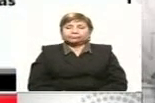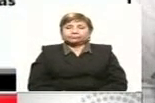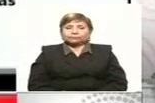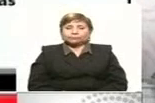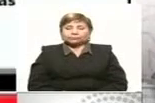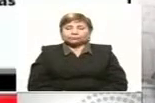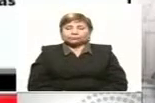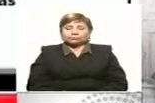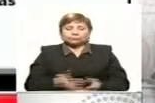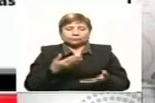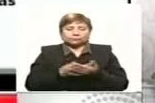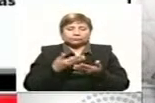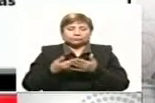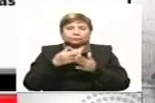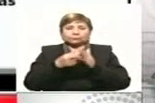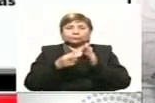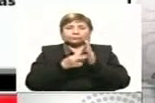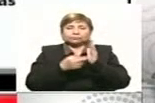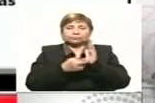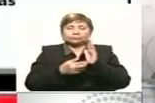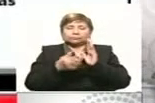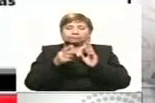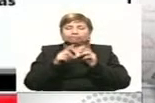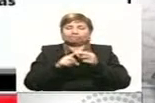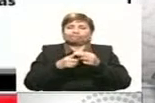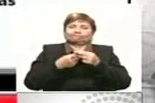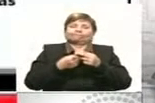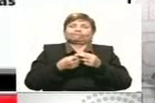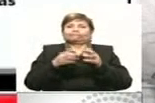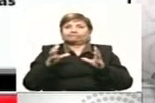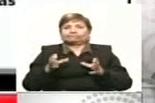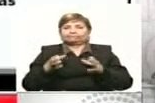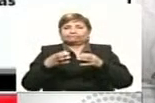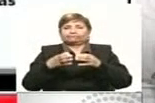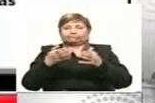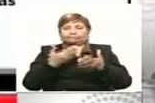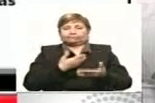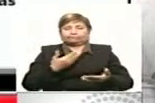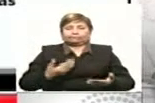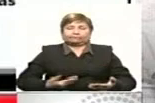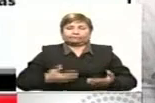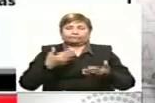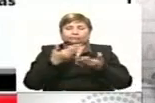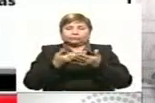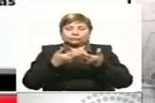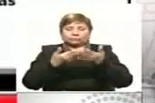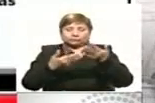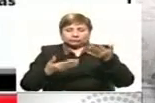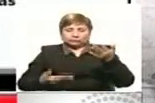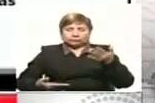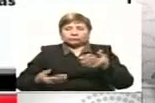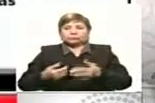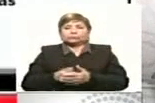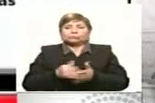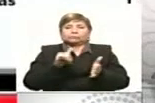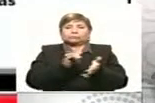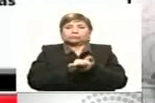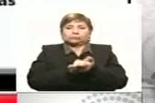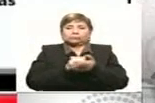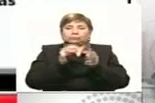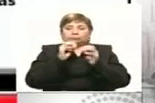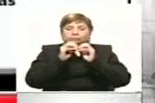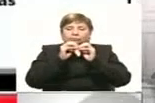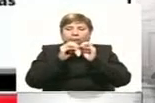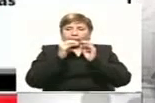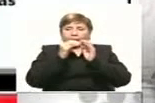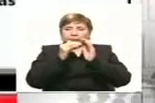Como se planteó desde el inicio, desde el propio Congreso de la República, estos son los elementos que vamos a